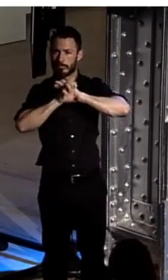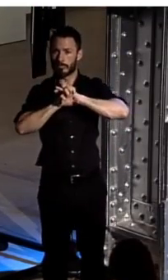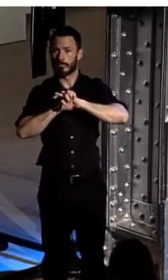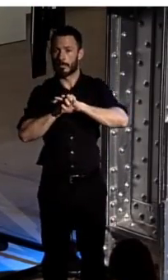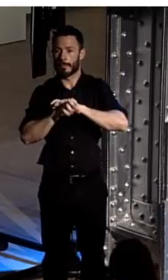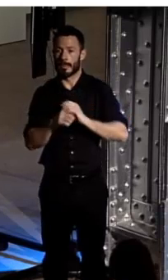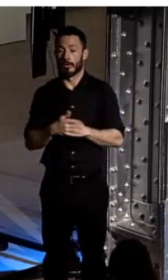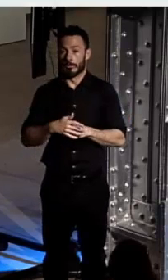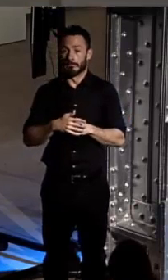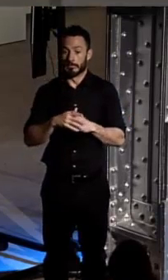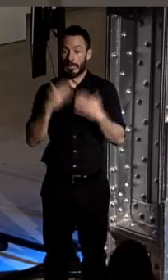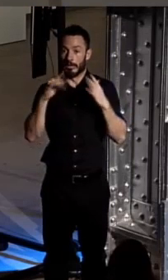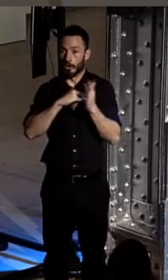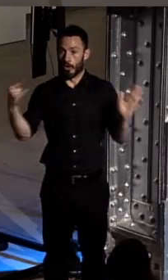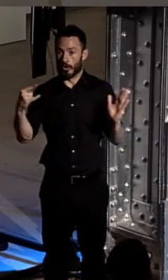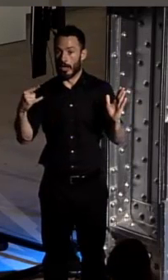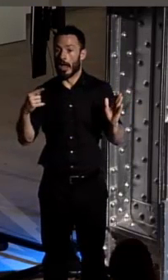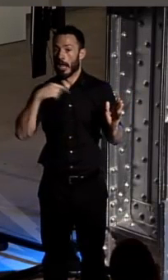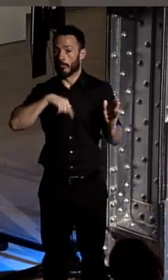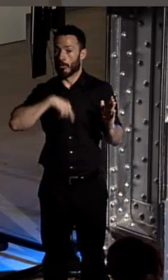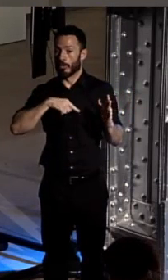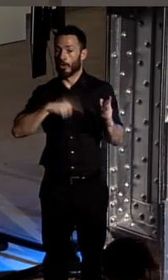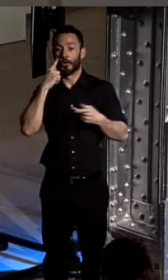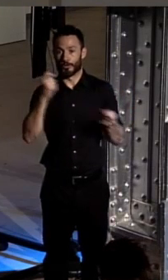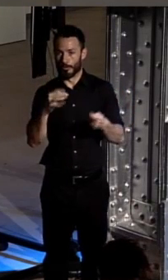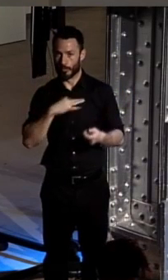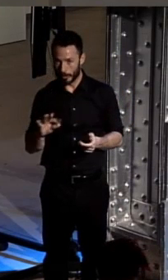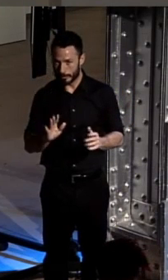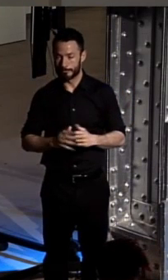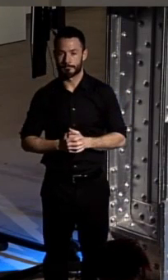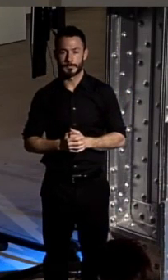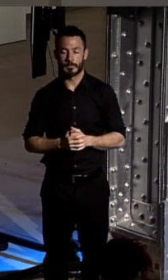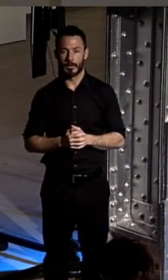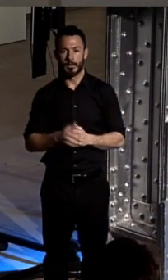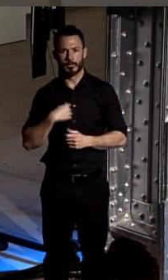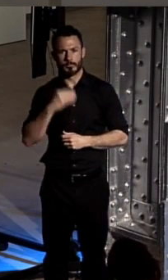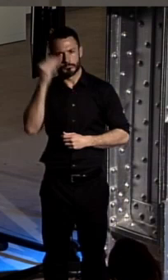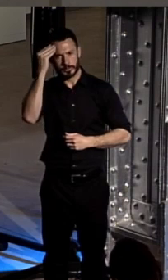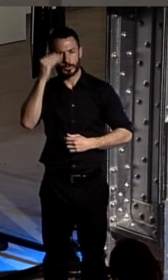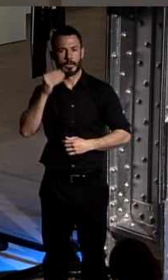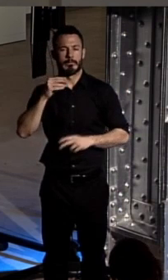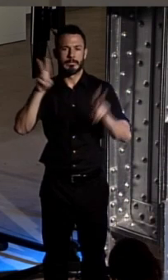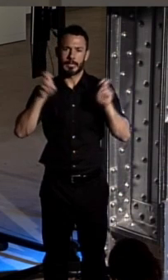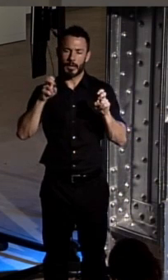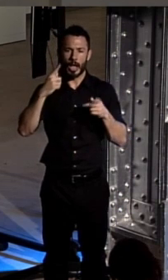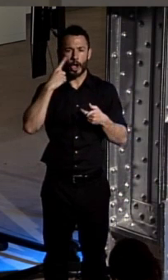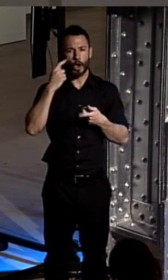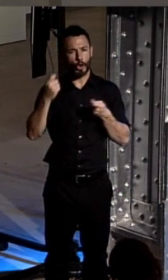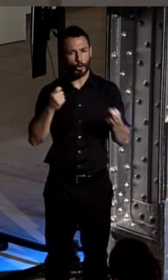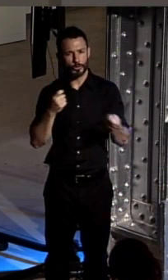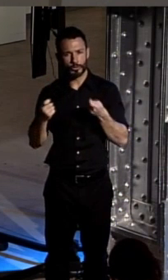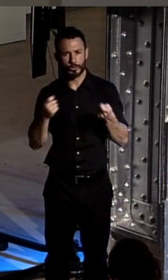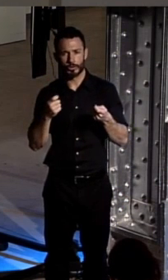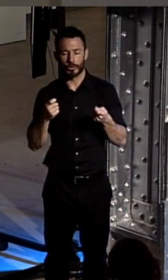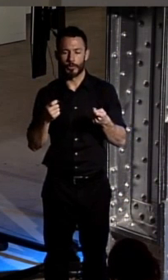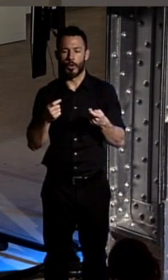inducir ciertas emociones. Lo que creo que es muy importante entender es el tema del control